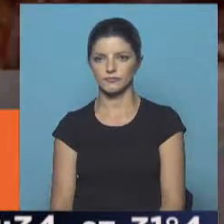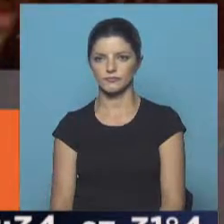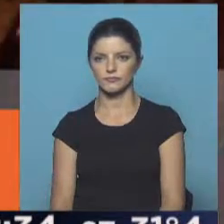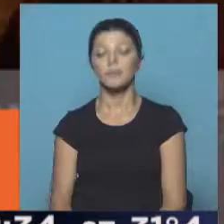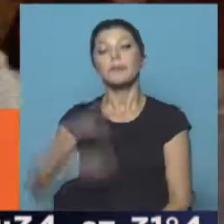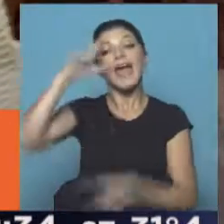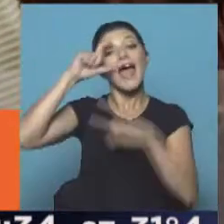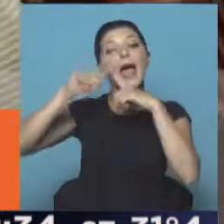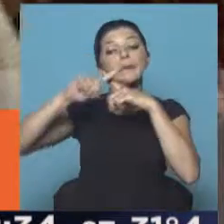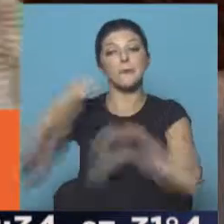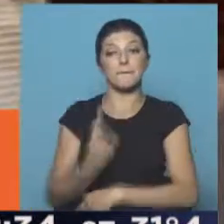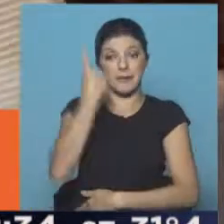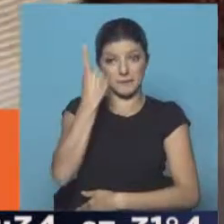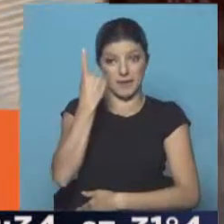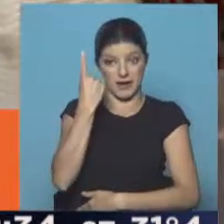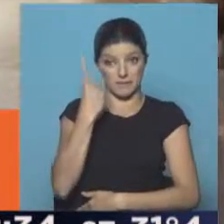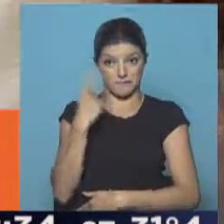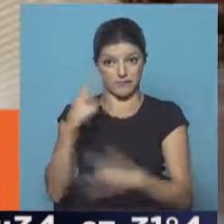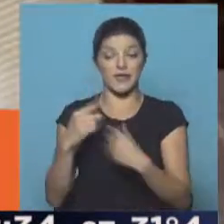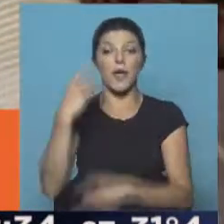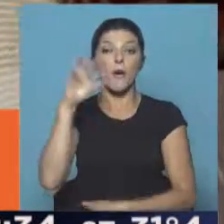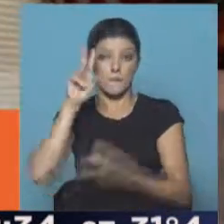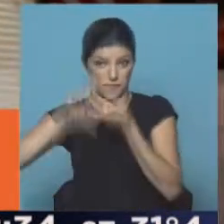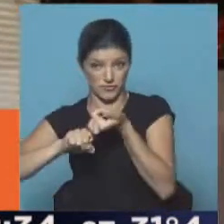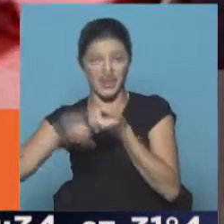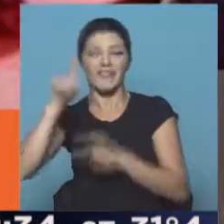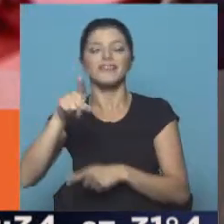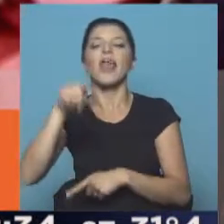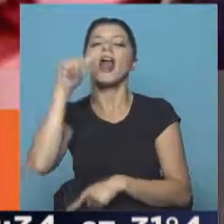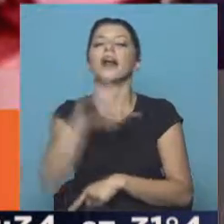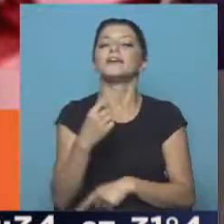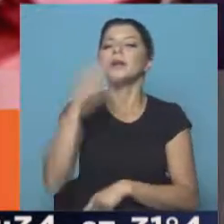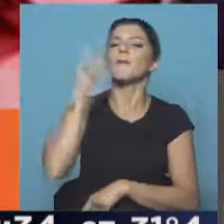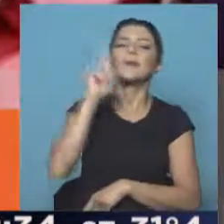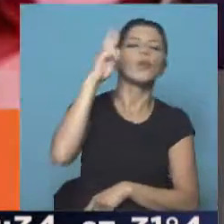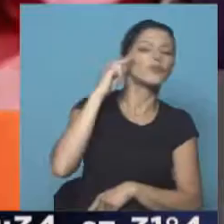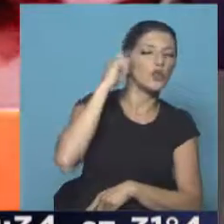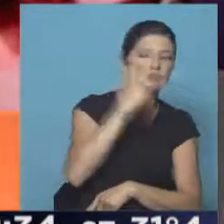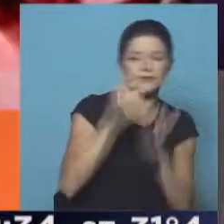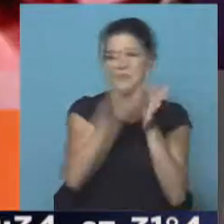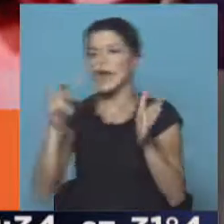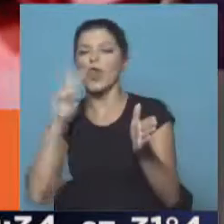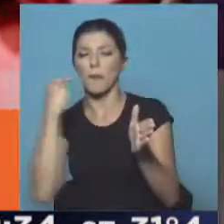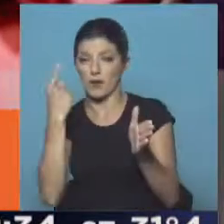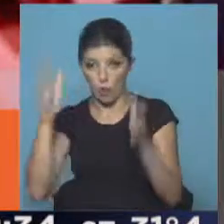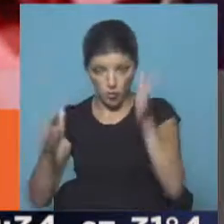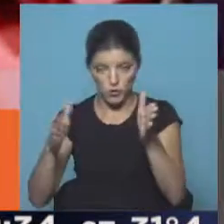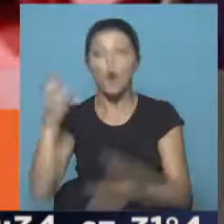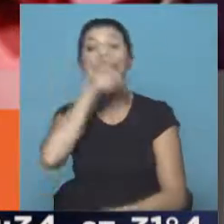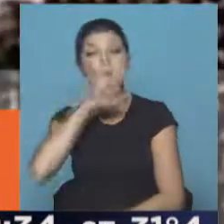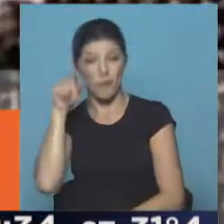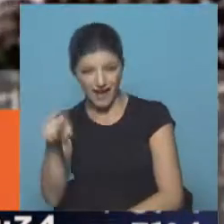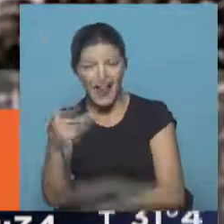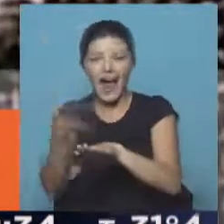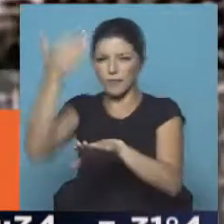Ex primera dama durante las dos presidencias de su marido, Bill Clinton, entre 1993 y 2001, Hillary Clinton ya en